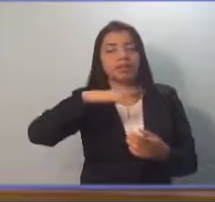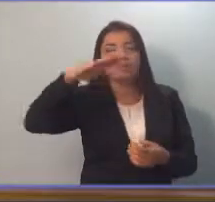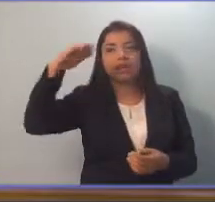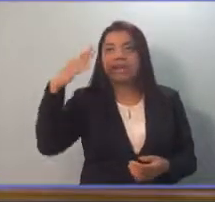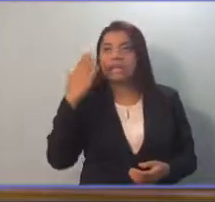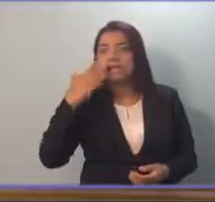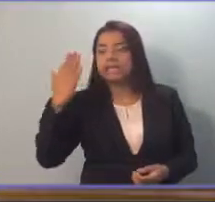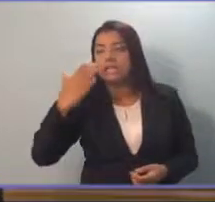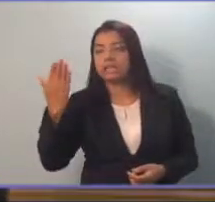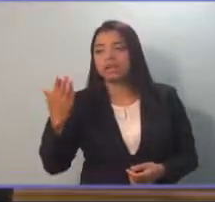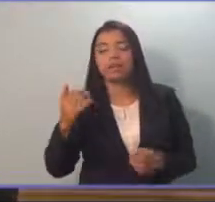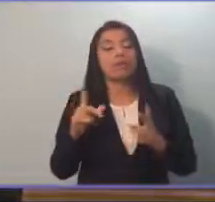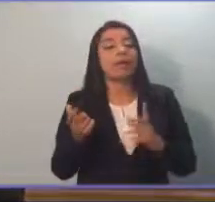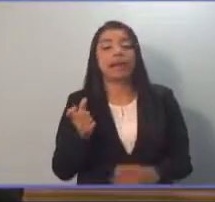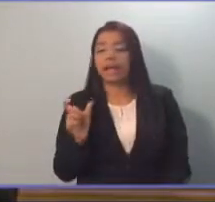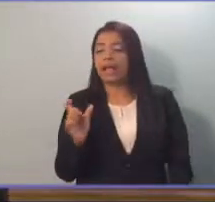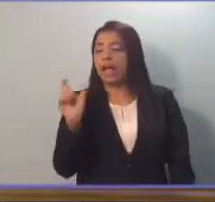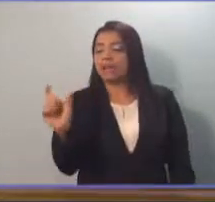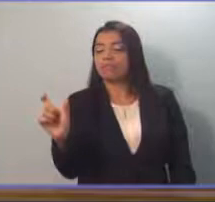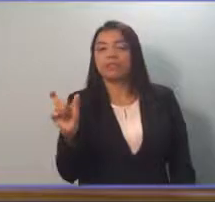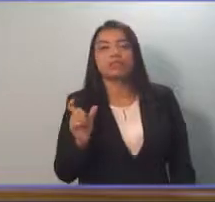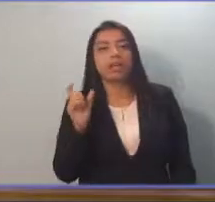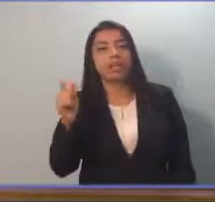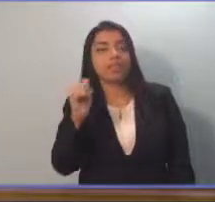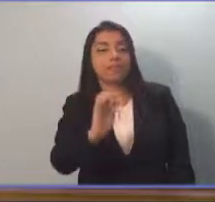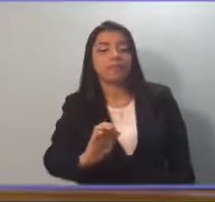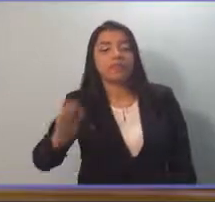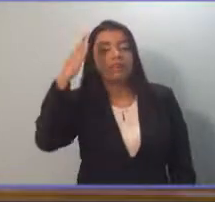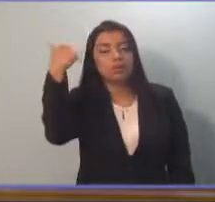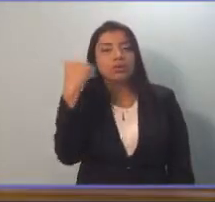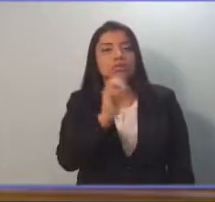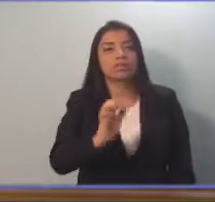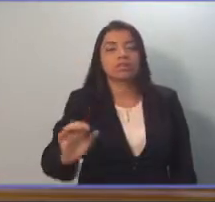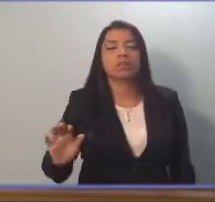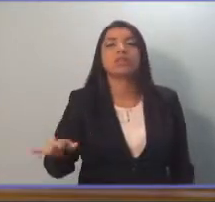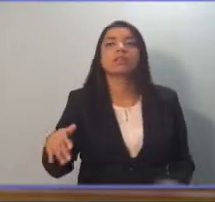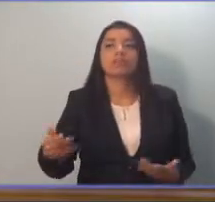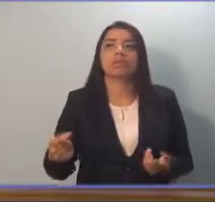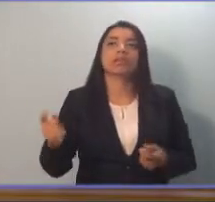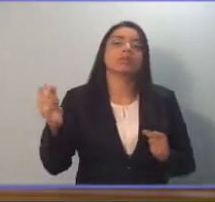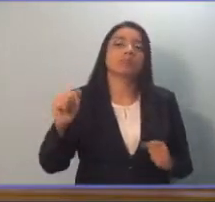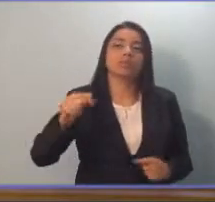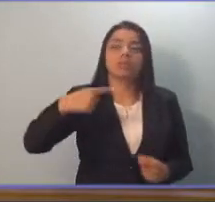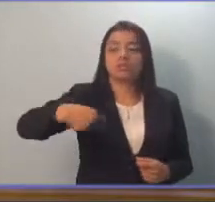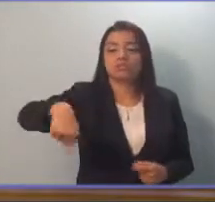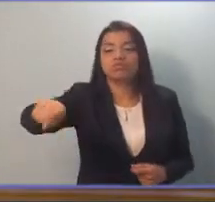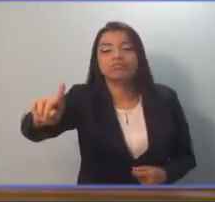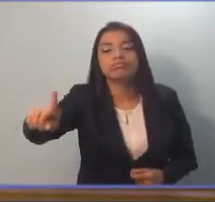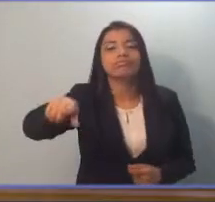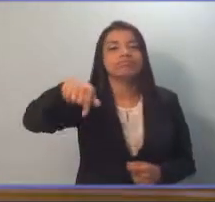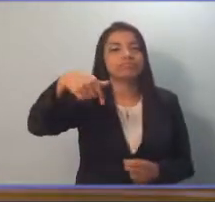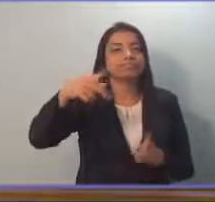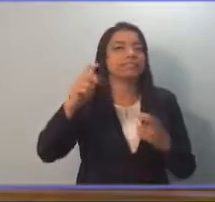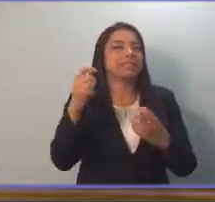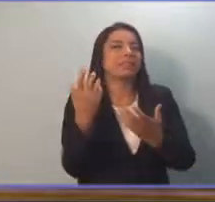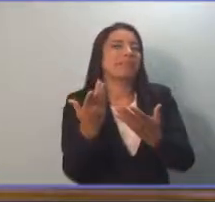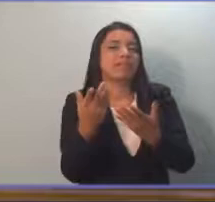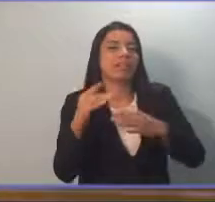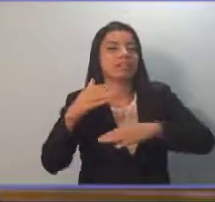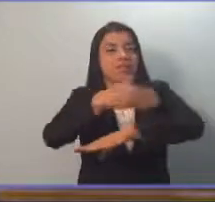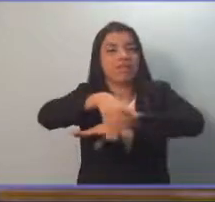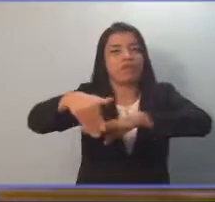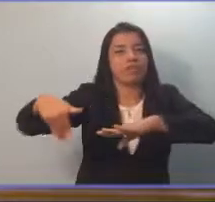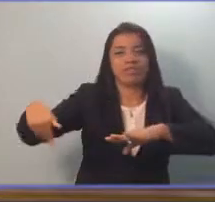la carnetización principalmente de los niños y niñas para que puedan desarrollar sus actividades en general de